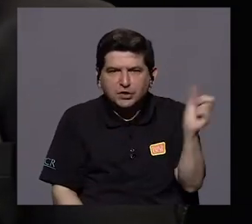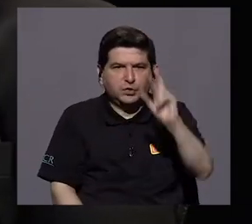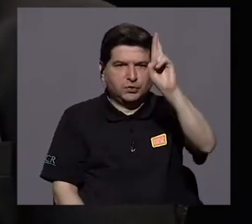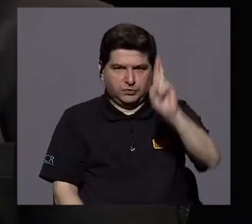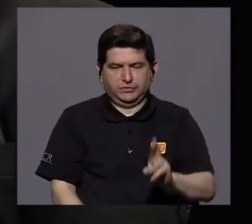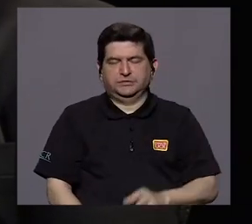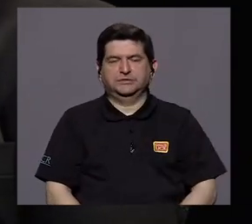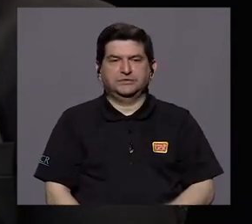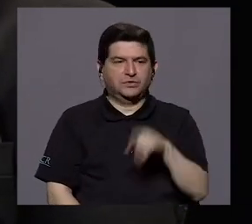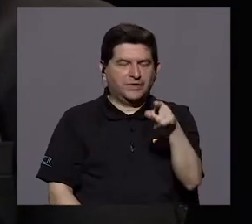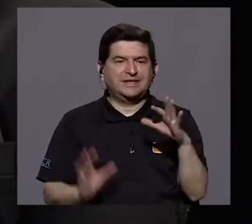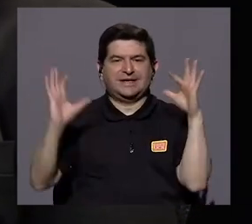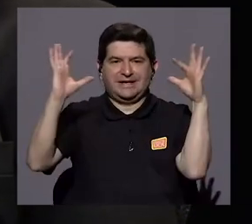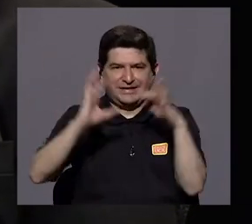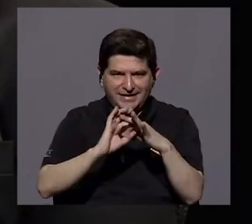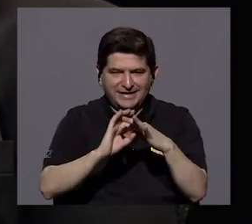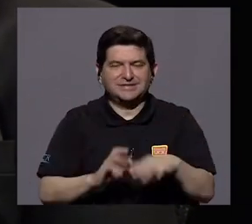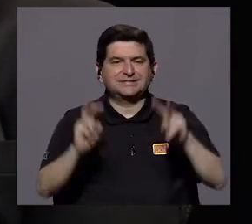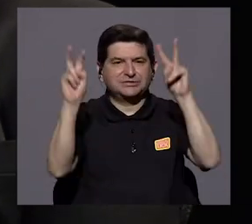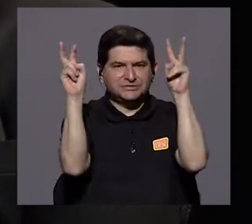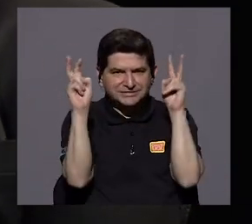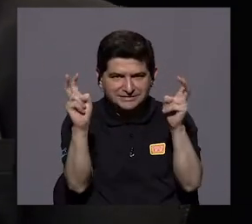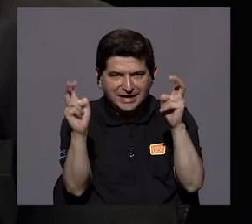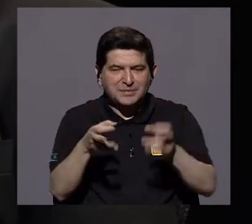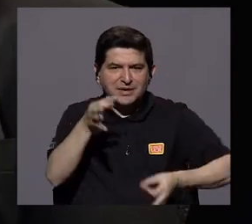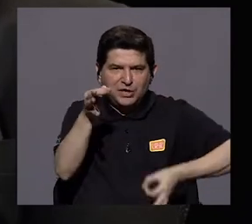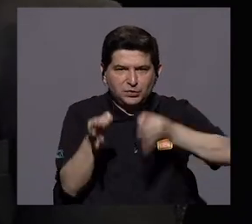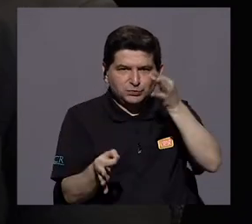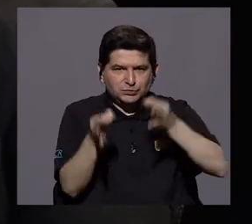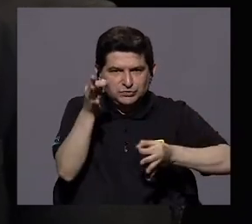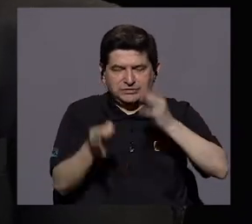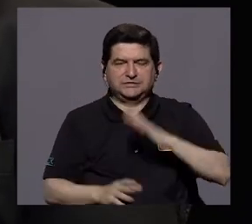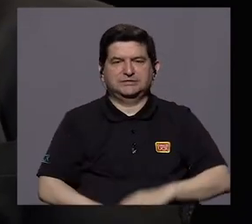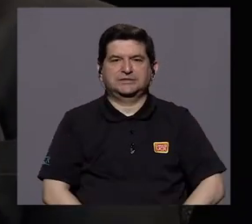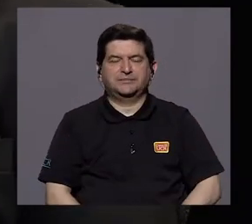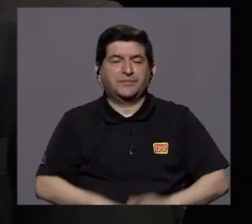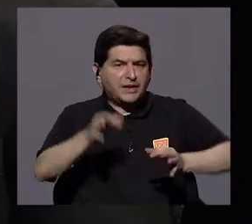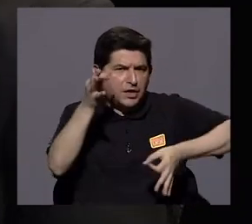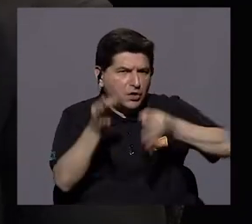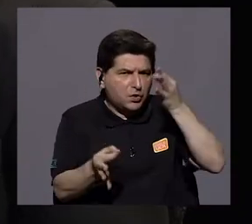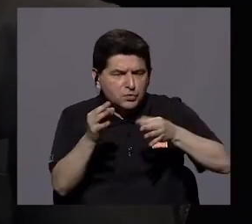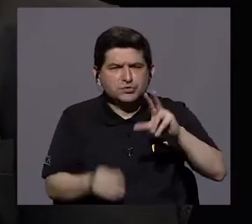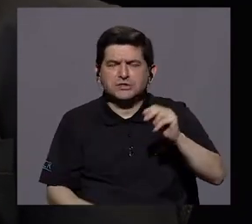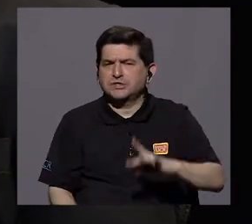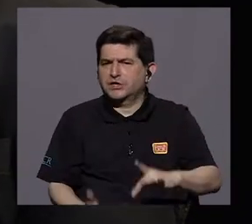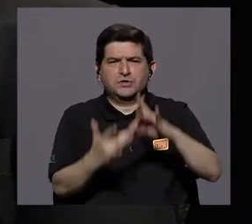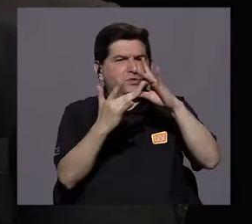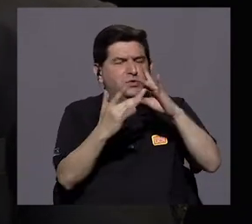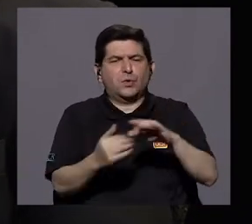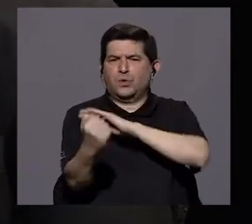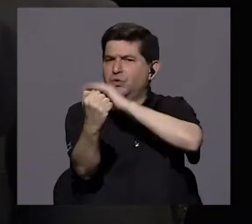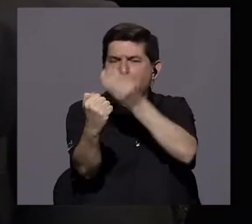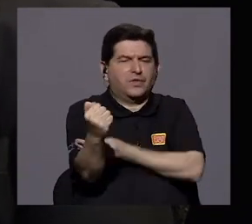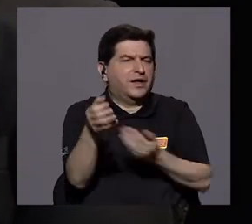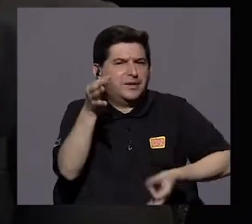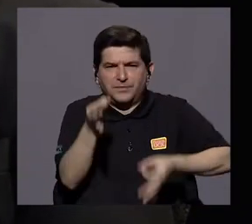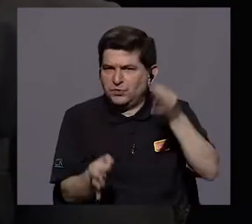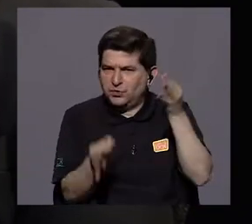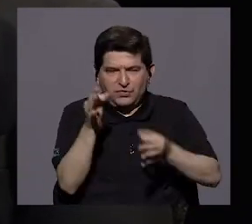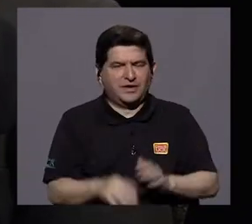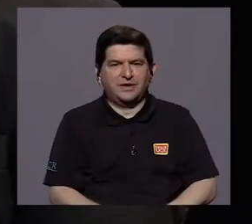Estado costarricense que se relacionan con el tema de justicia. Uh-huh. La justicia no es exclusivo del Poder